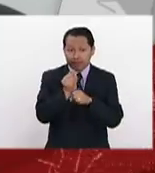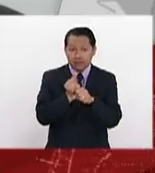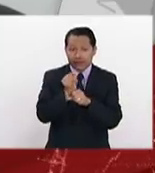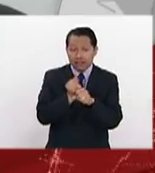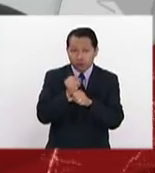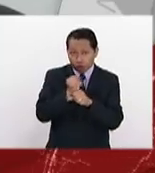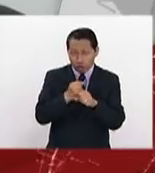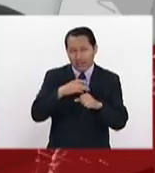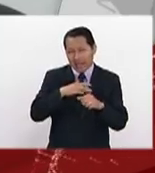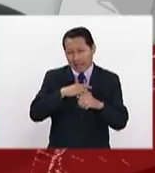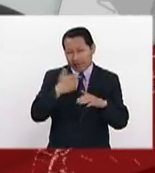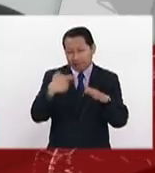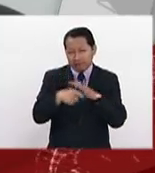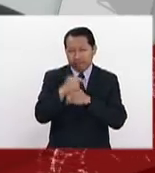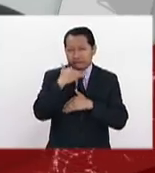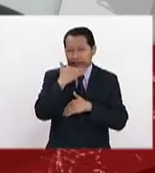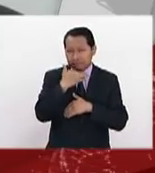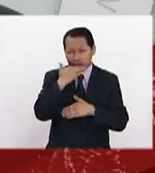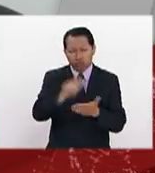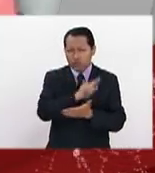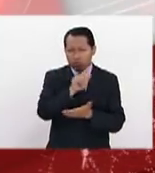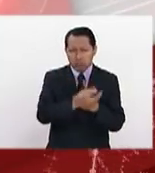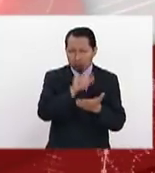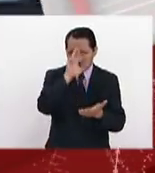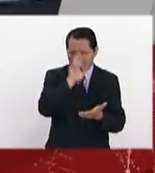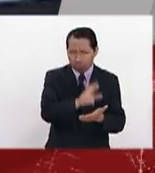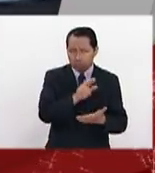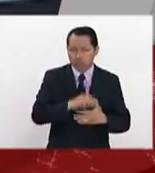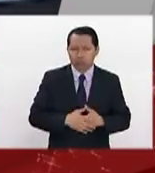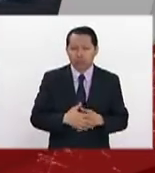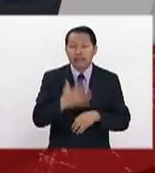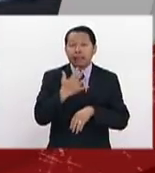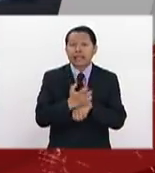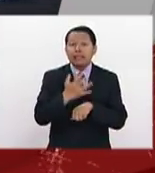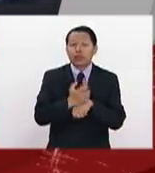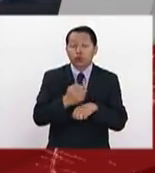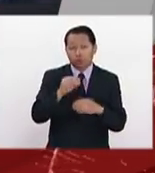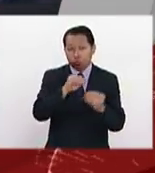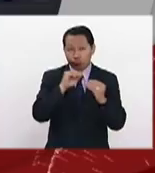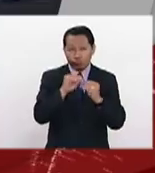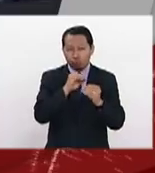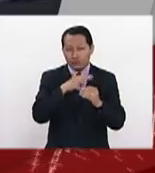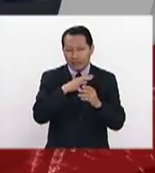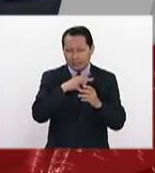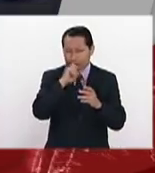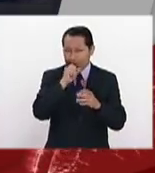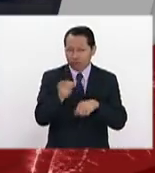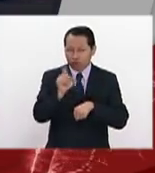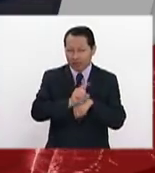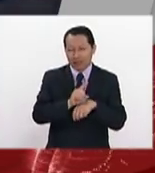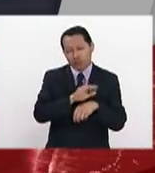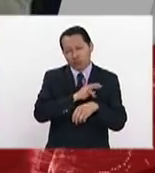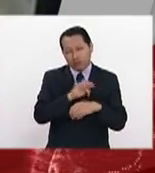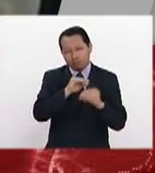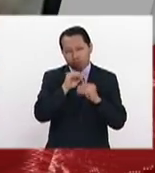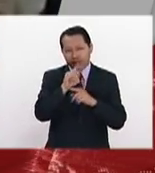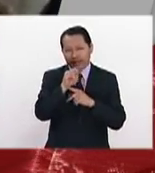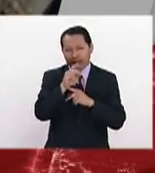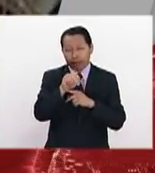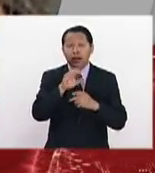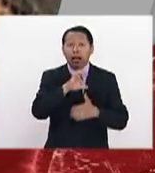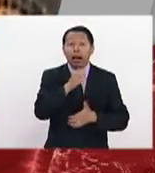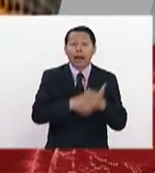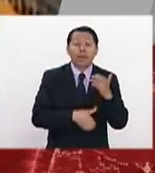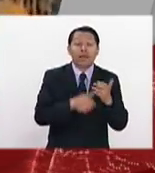investigaciones de lavado de dinero son apegadas a la ley. Quinta jornada de la séptima ronda de renegociaciones del Telecán. Ya fue cerrado